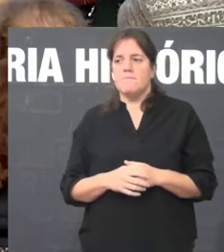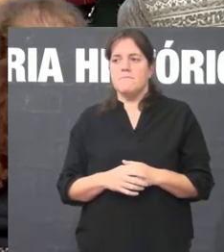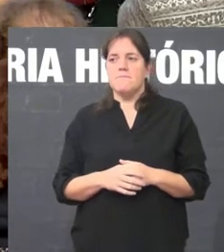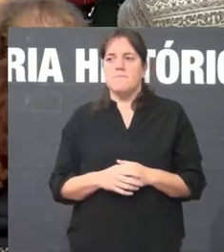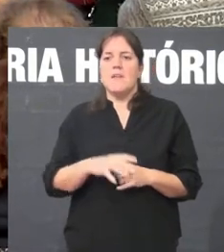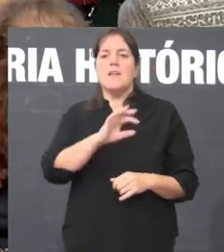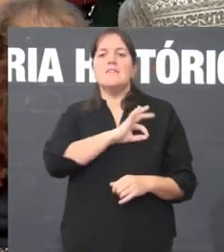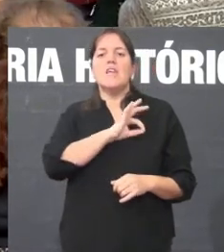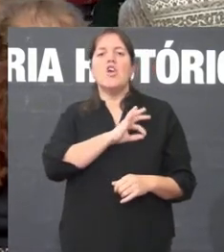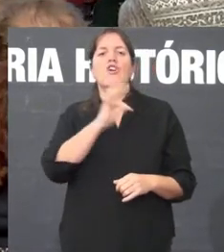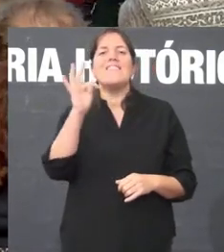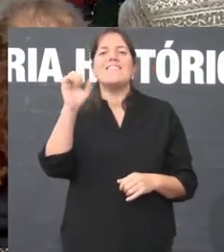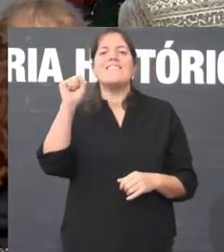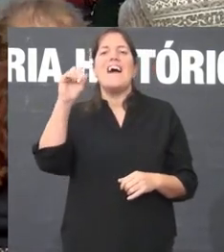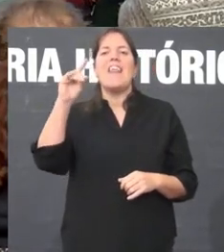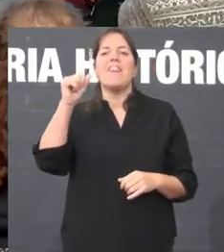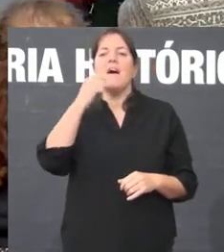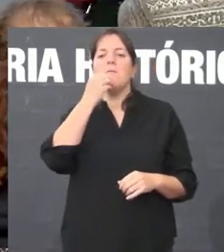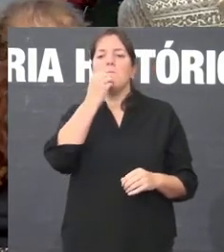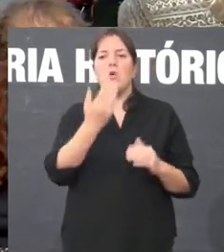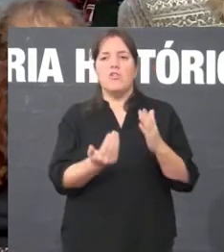Señor Tardá, bon día.